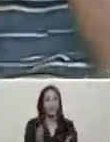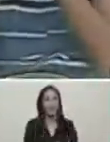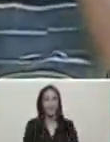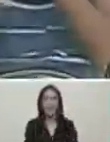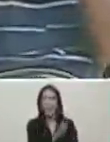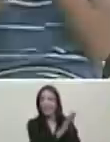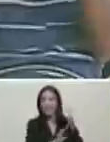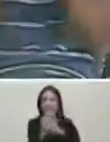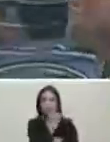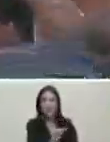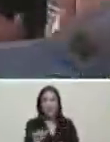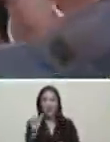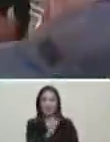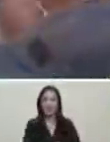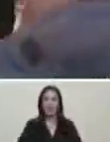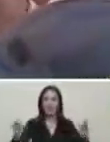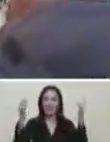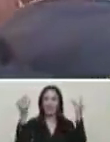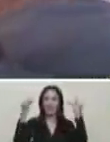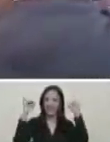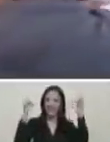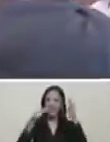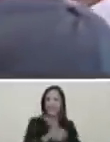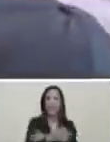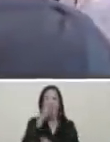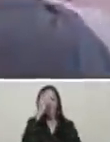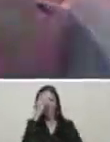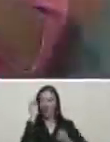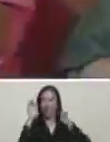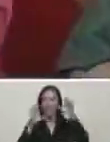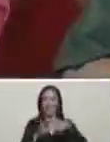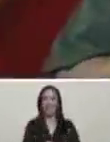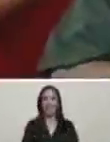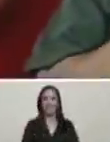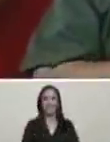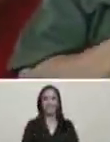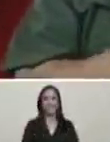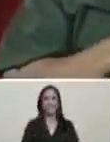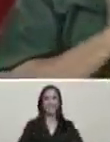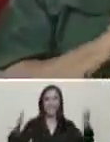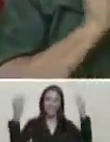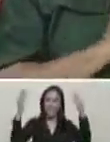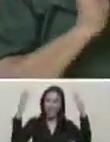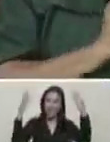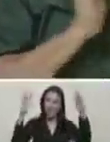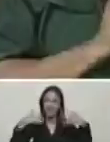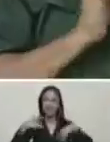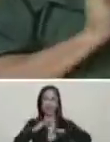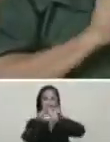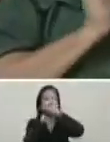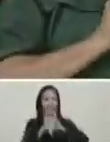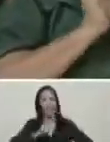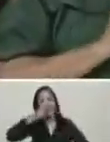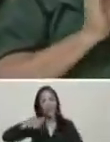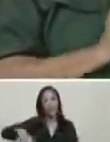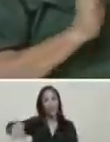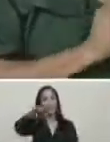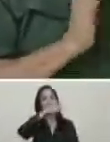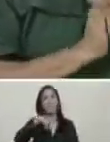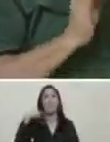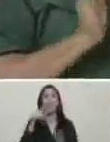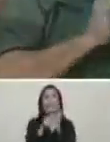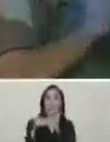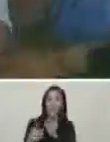toda esta fiesta cultural de identidad y alegría, de felicidad social. El pueblo tiene derecho